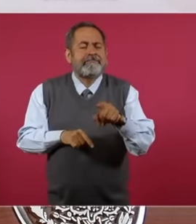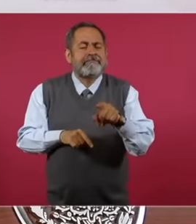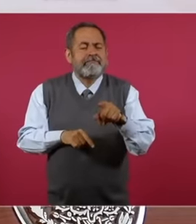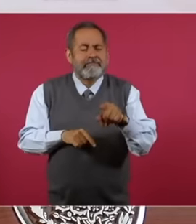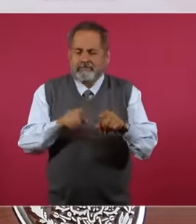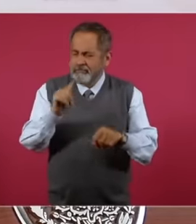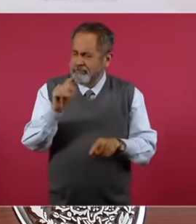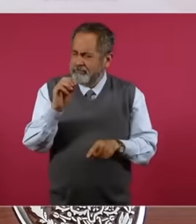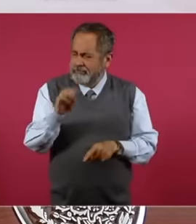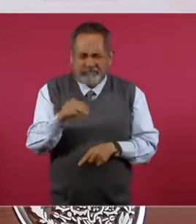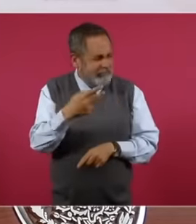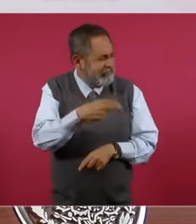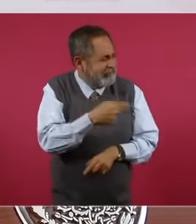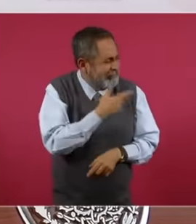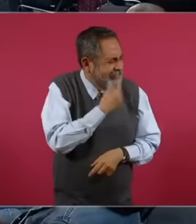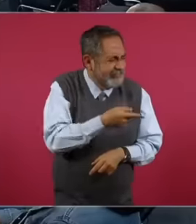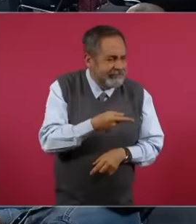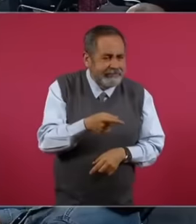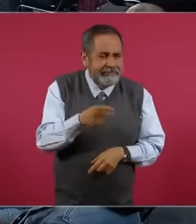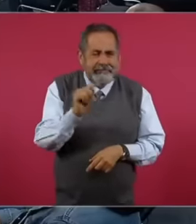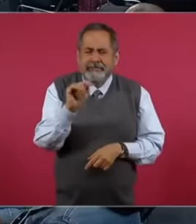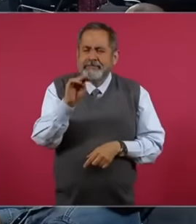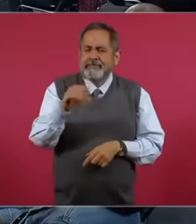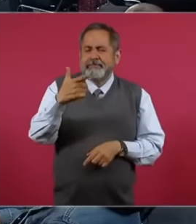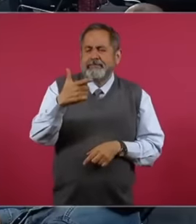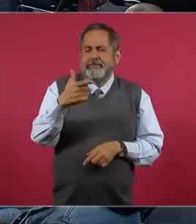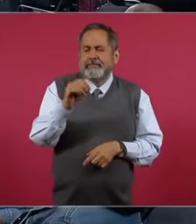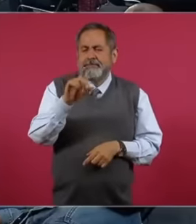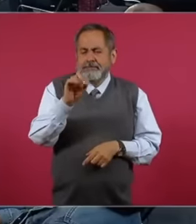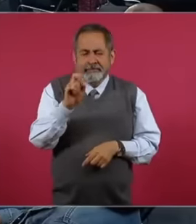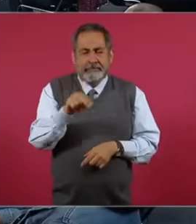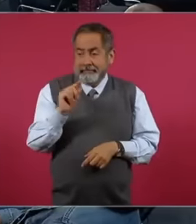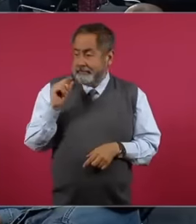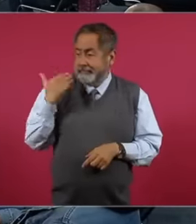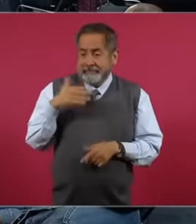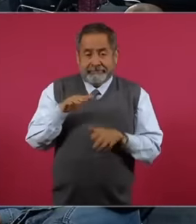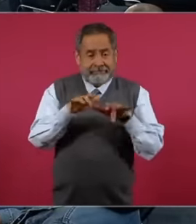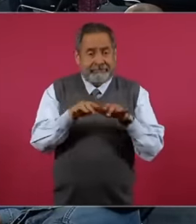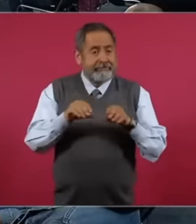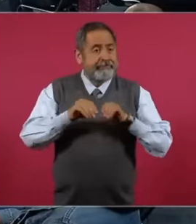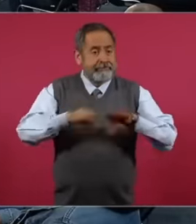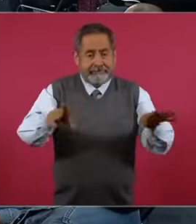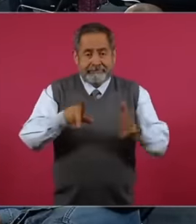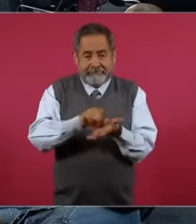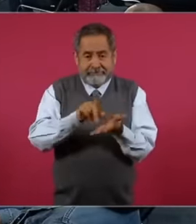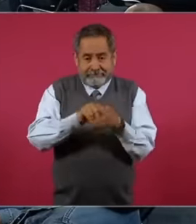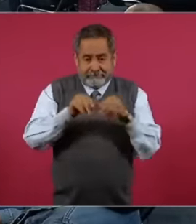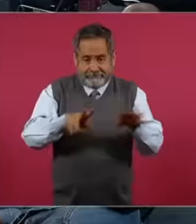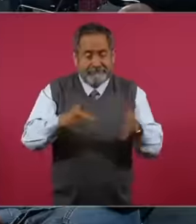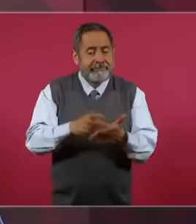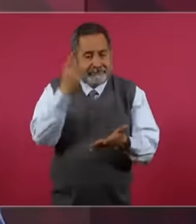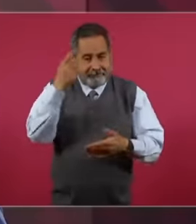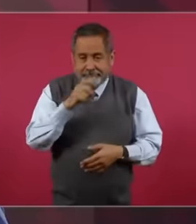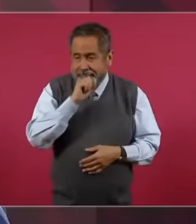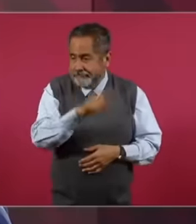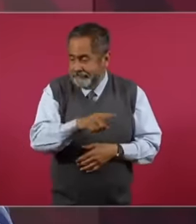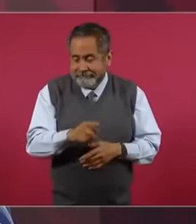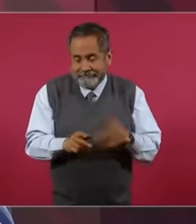Tom, ¿cómo se llama? Tim Golden acaba de escribir otra vez